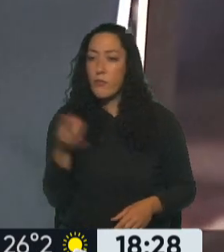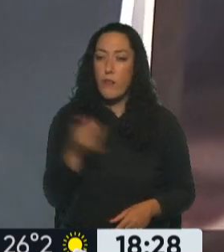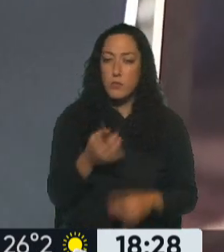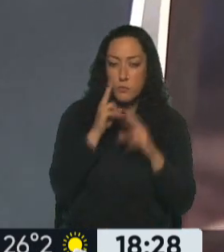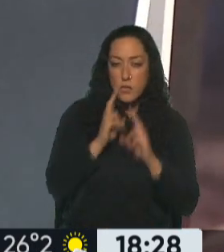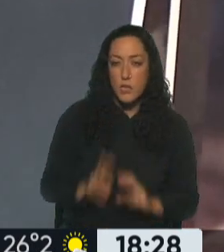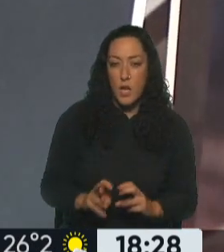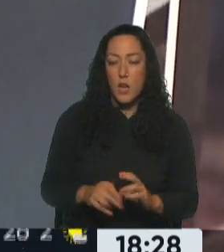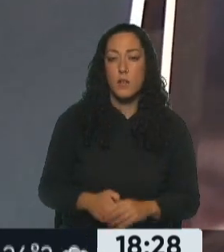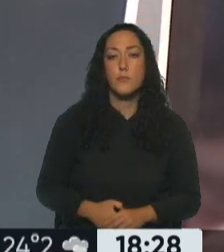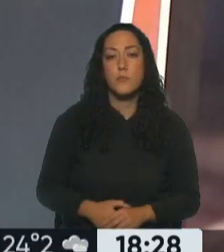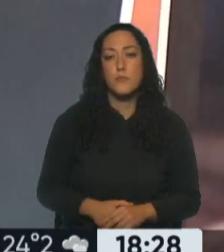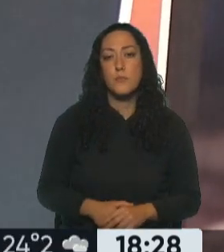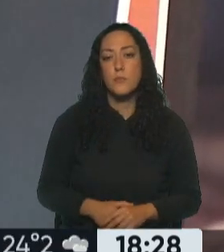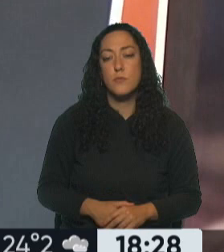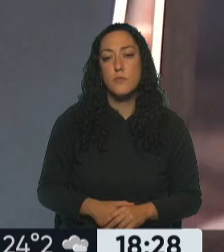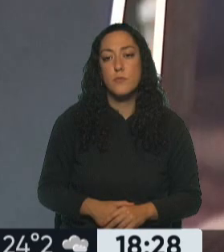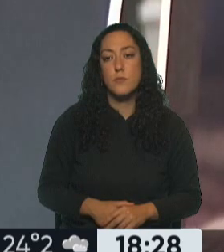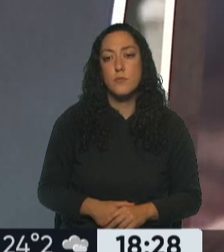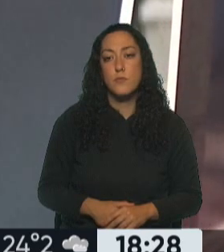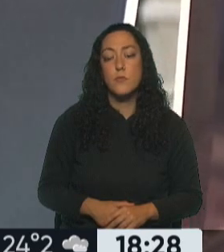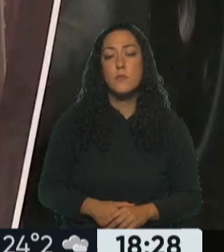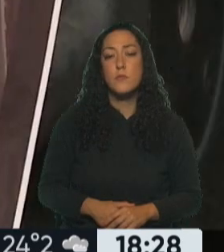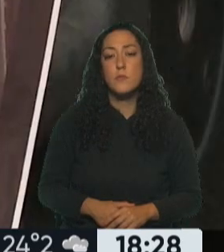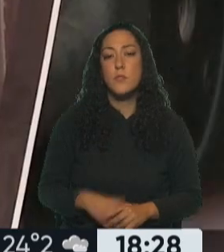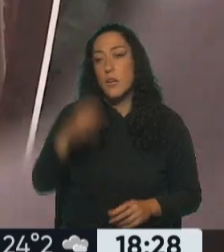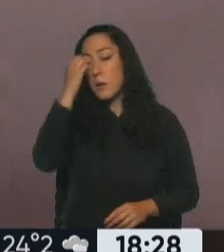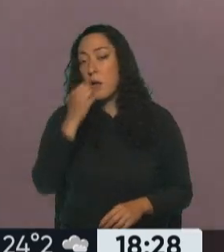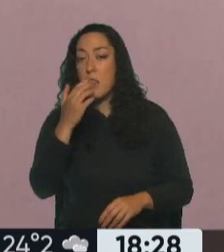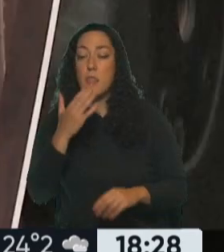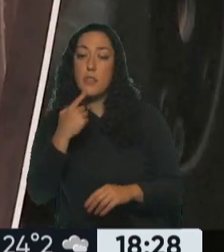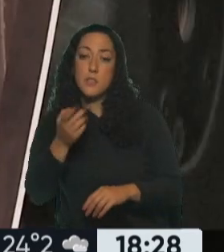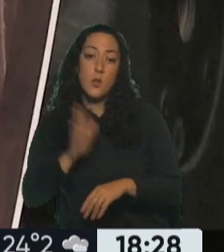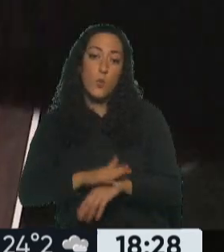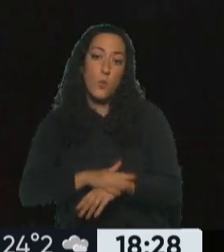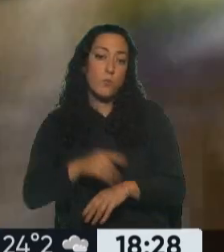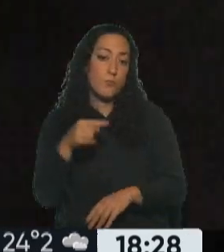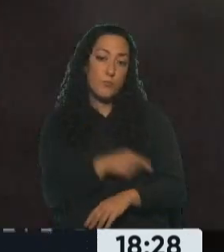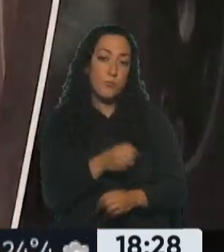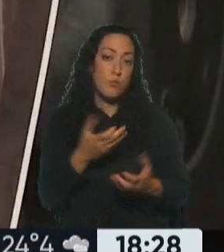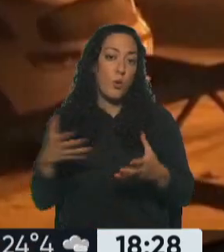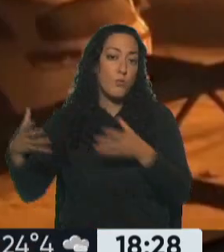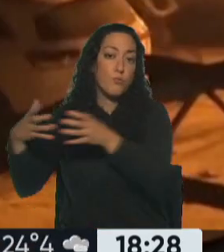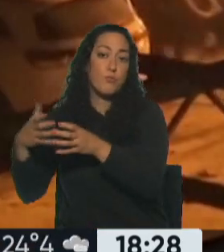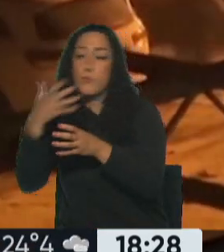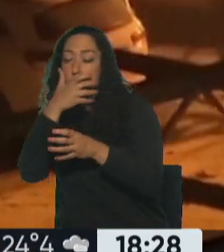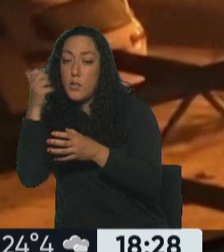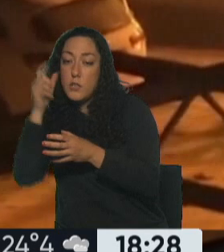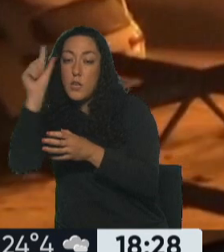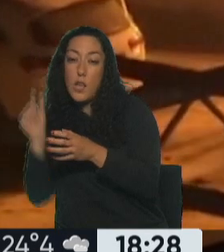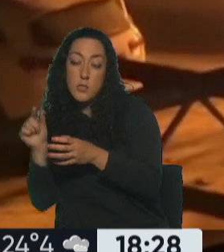información dada a conocer por jamás al que responsabilizó por la seguridad de Los Rehenes que mantiene en la franja de